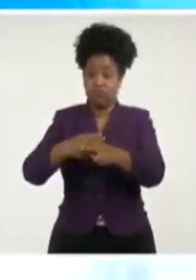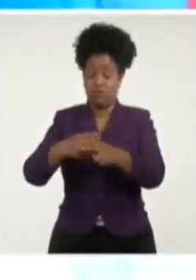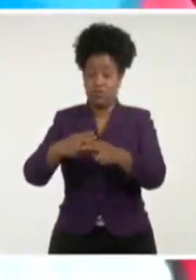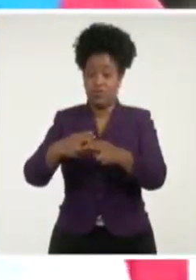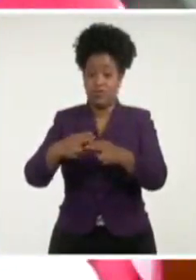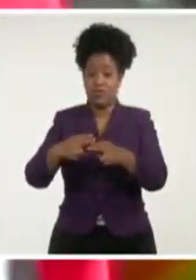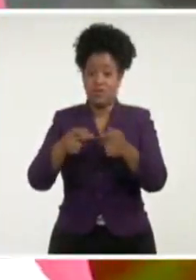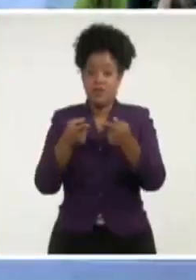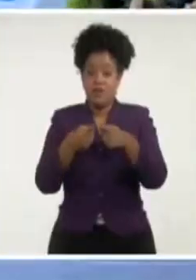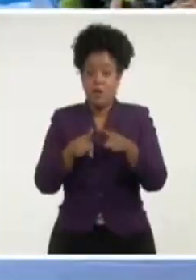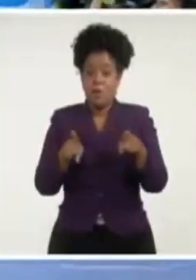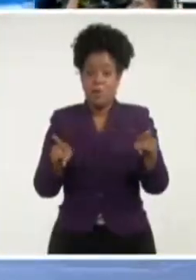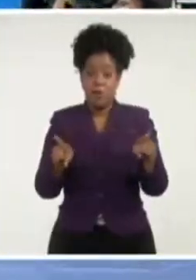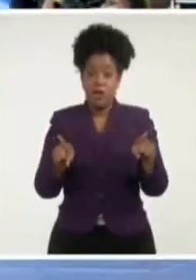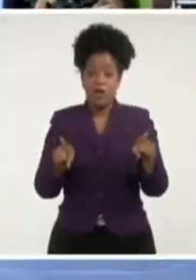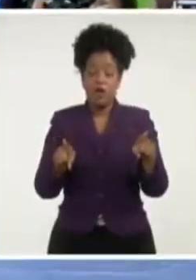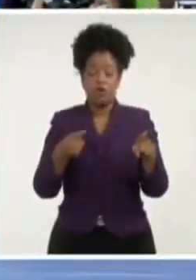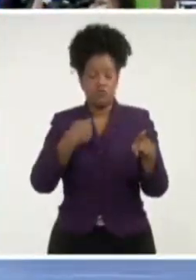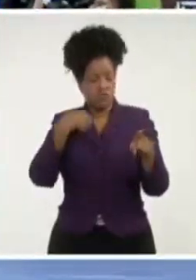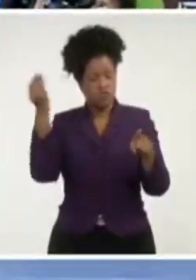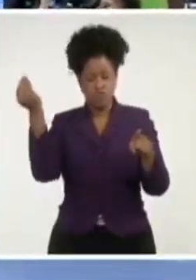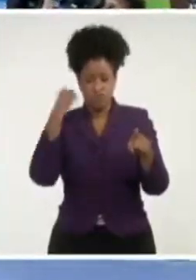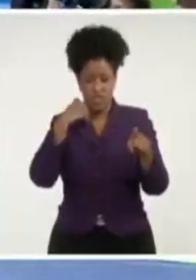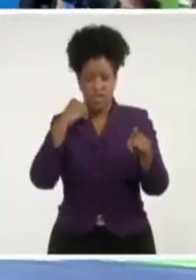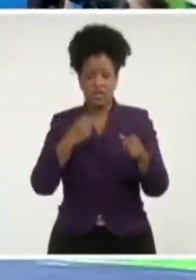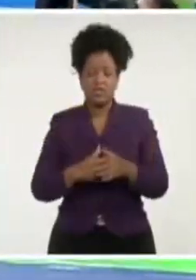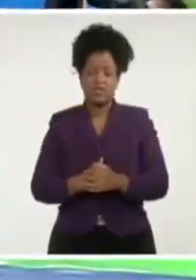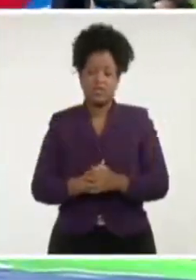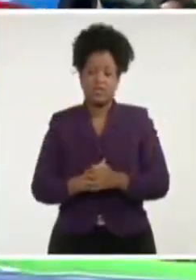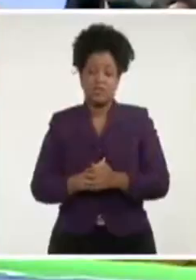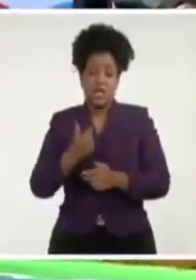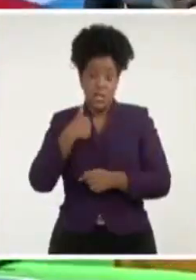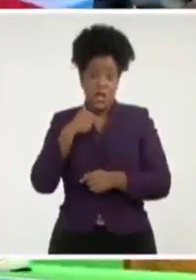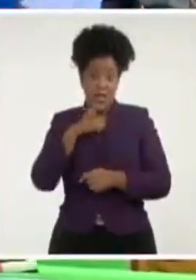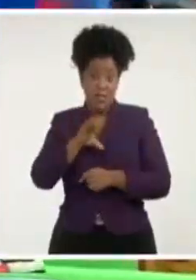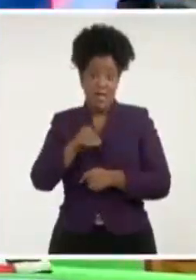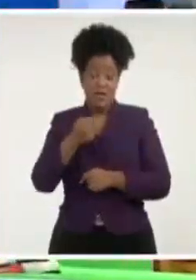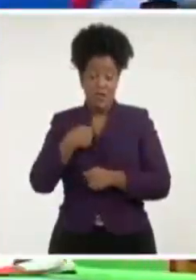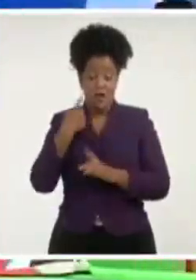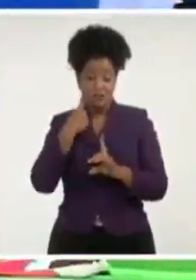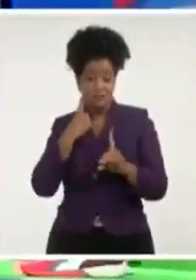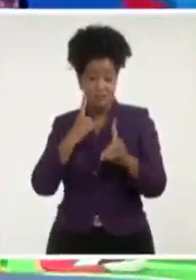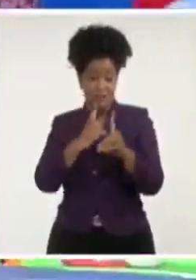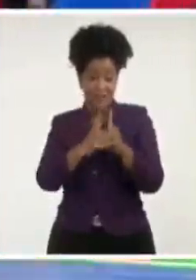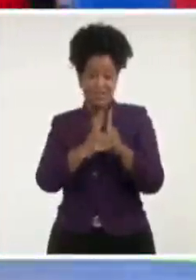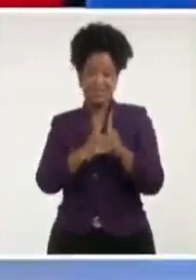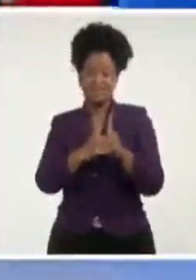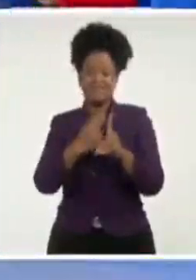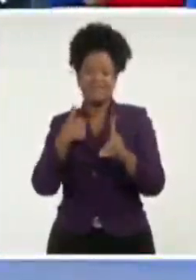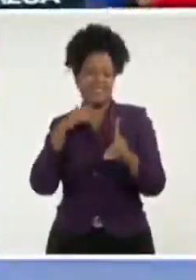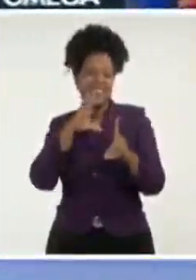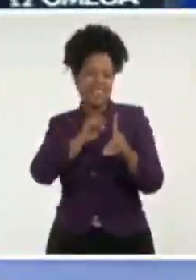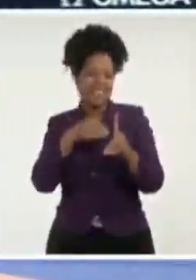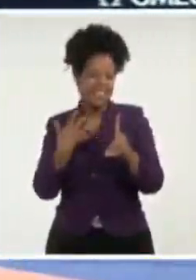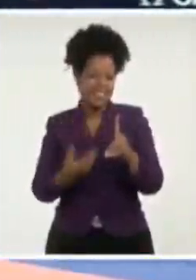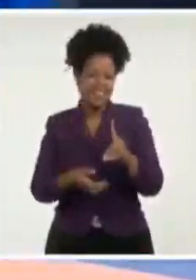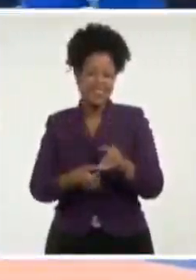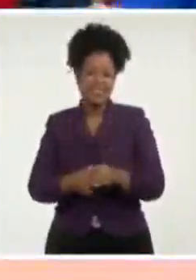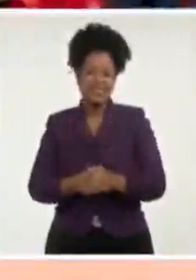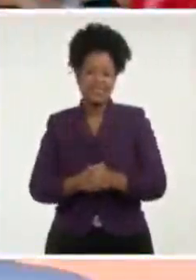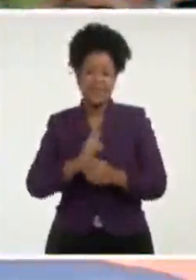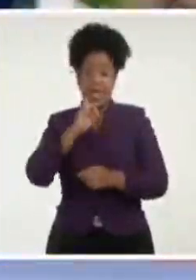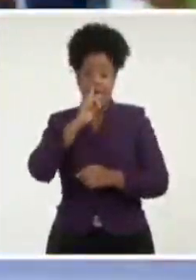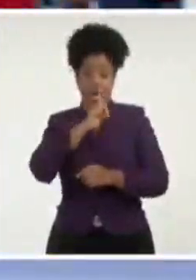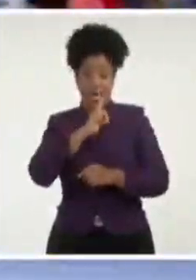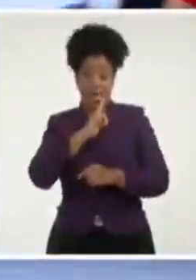planificado, pero sí sé, yo le dije, tuve el gusto de verlo cuando estábamos ya en el proceso final de PCR para venir